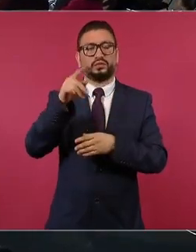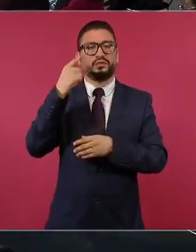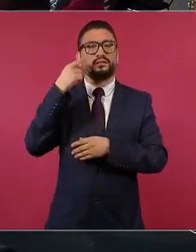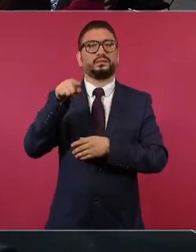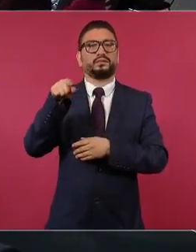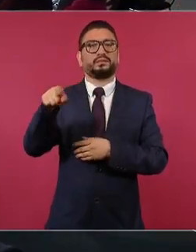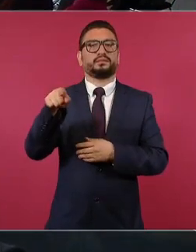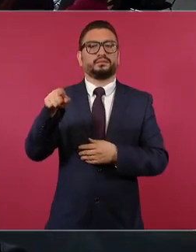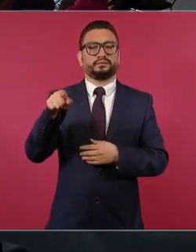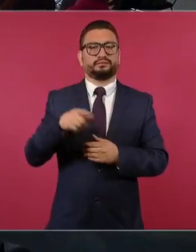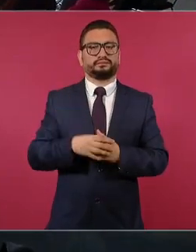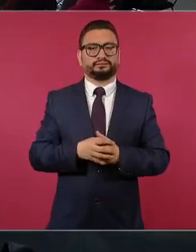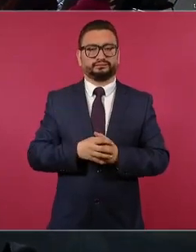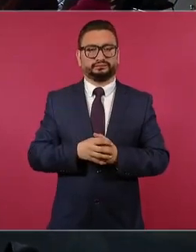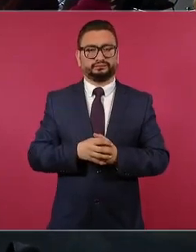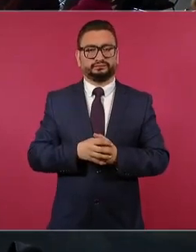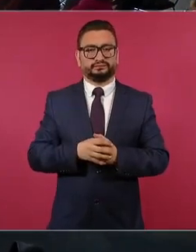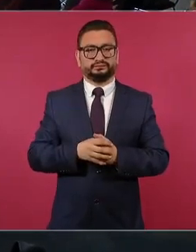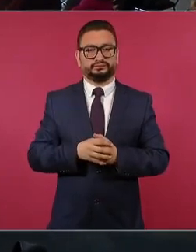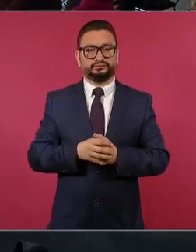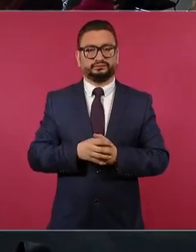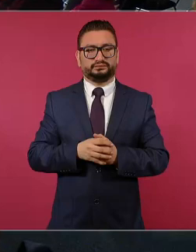cabo